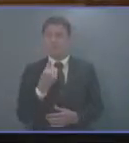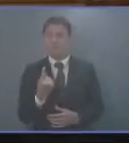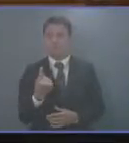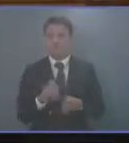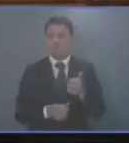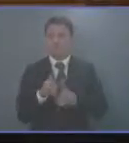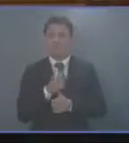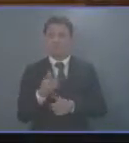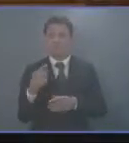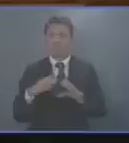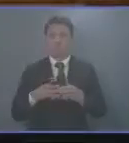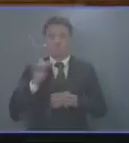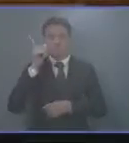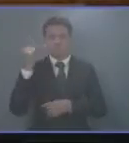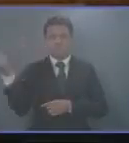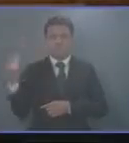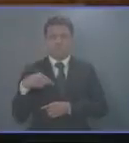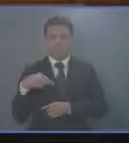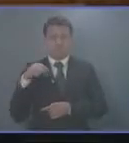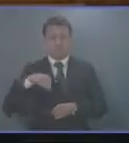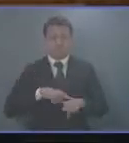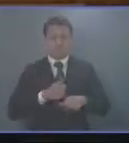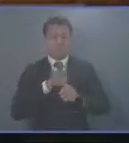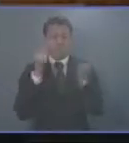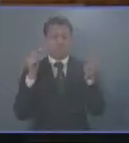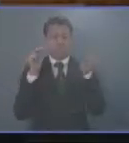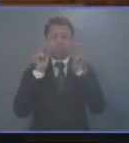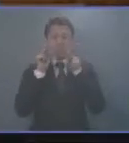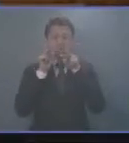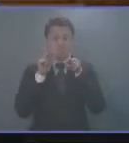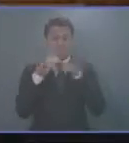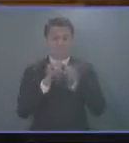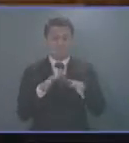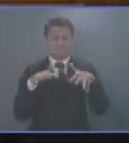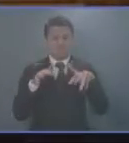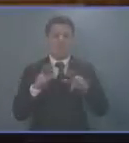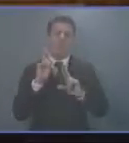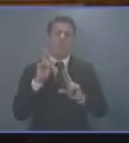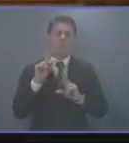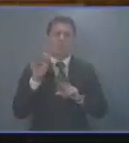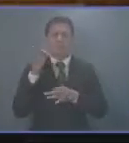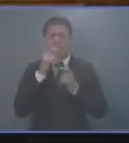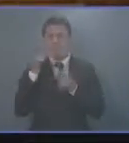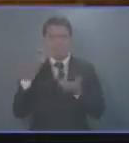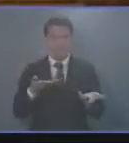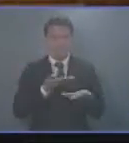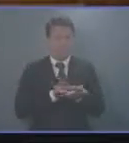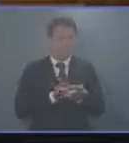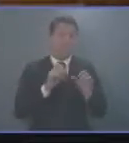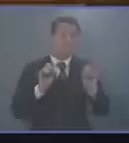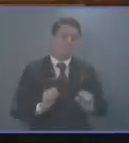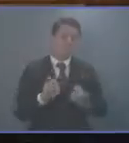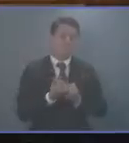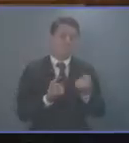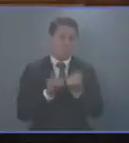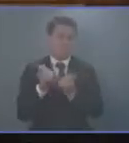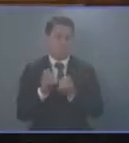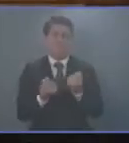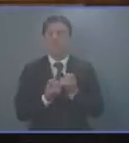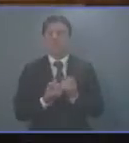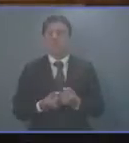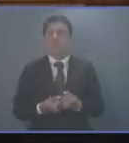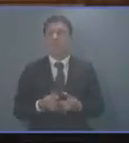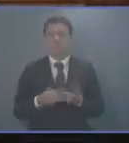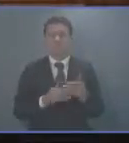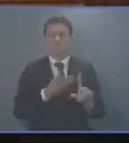están acompañando esta mañana y que, primero Dios, la pieza que se está incorporando llegue